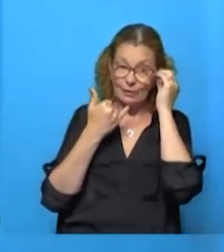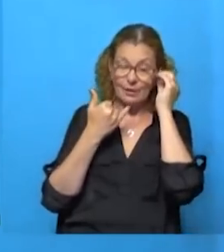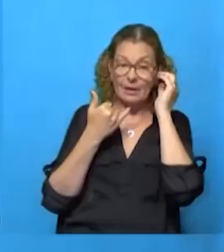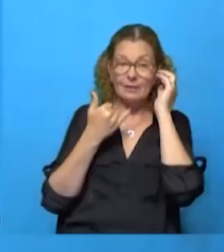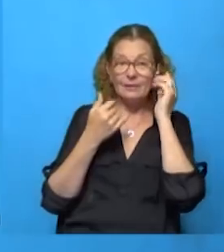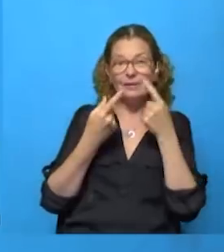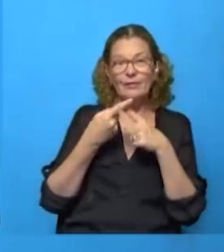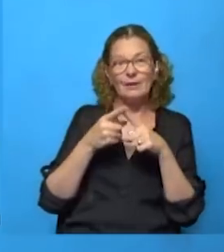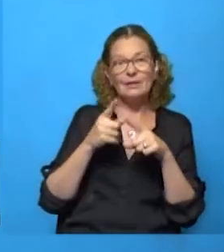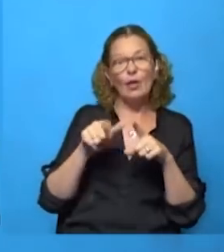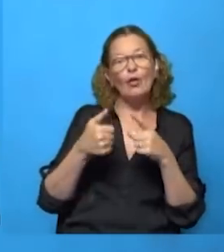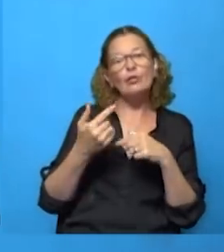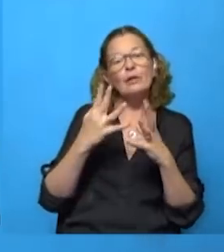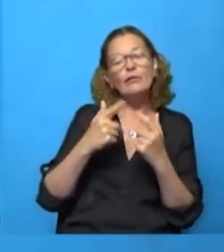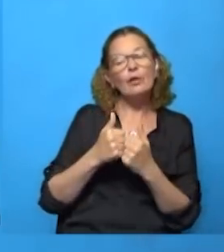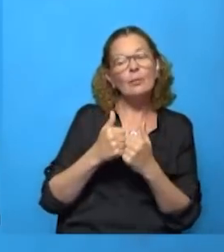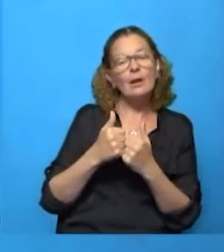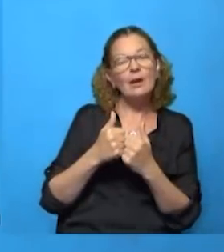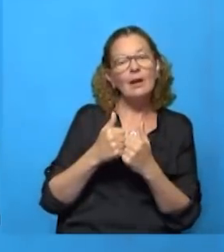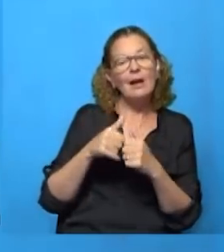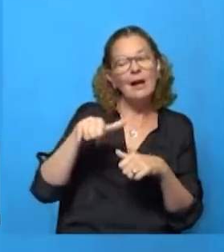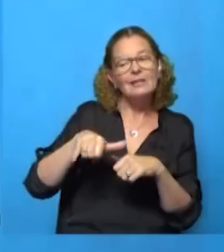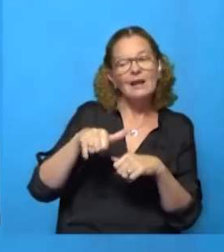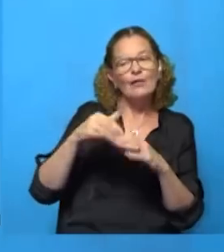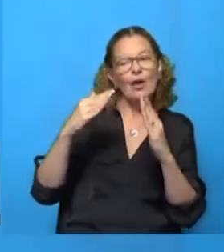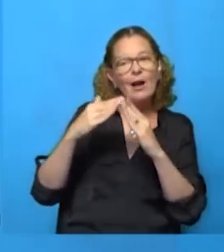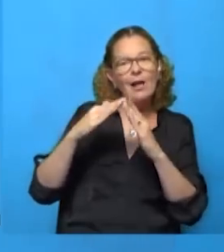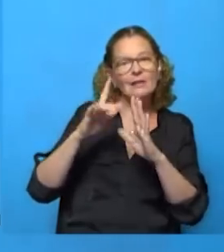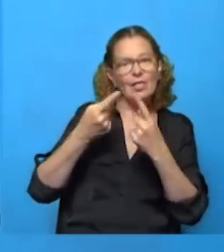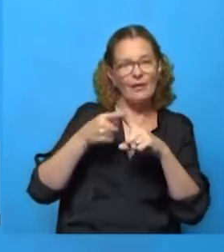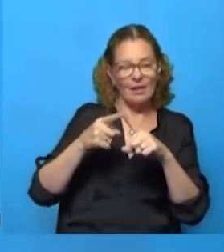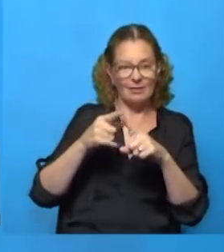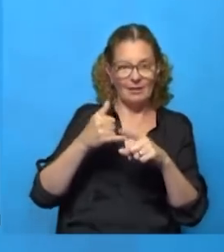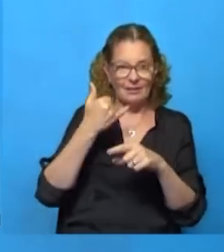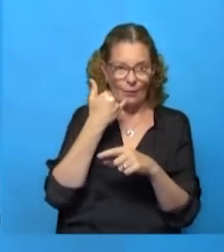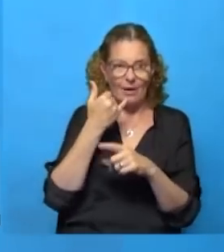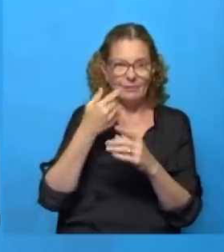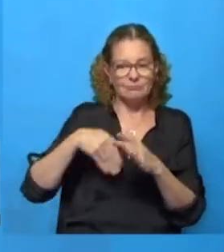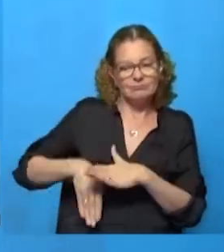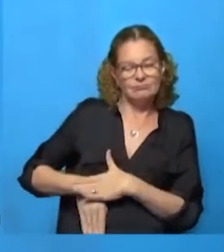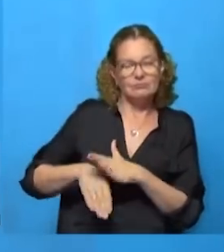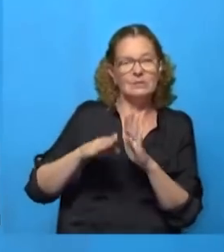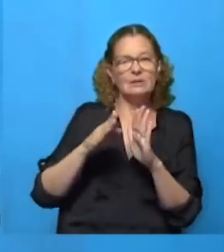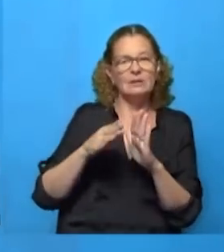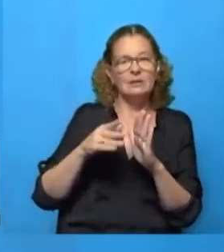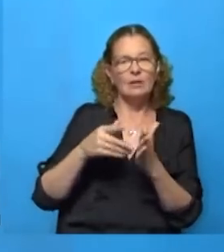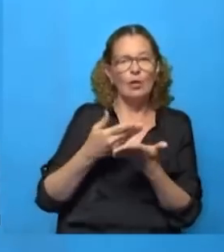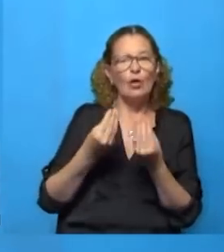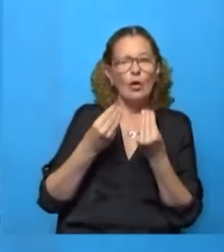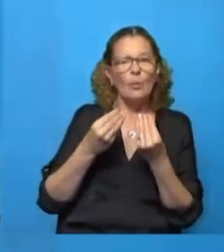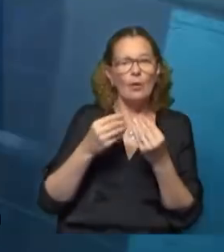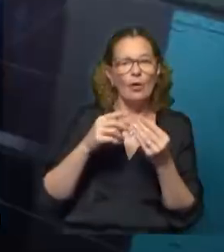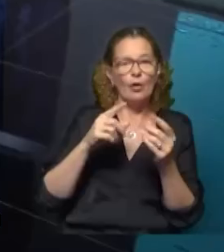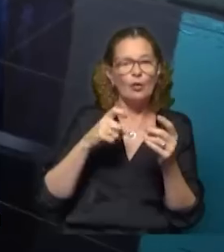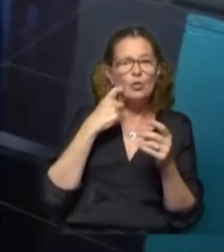requiere otro tipo de de diseño Porque primero desde la muestra es decir Bueno cómo